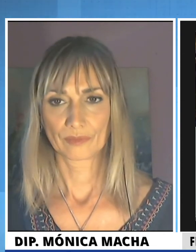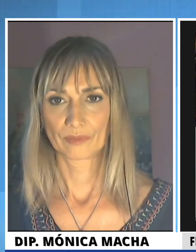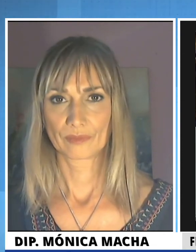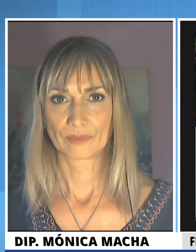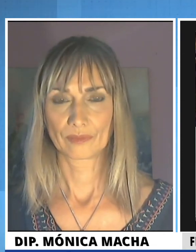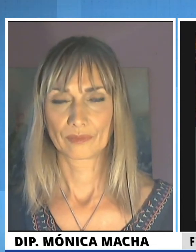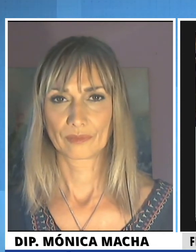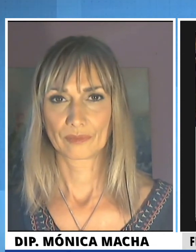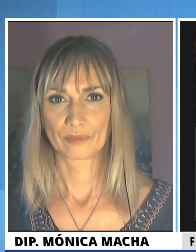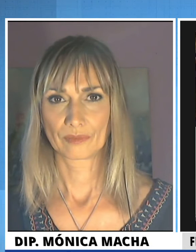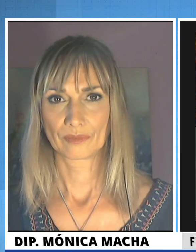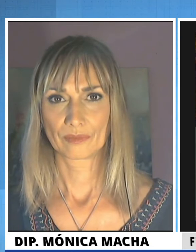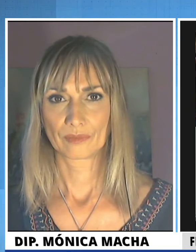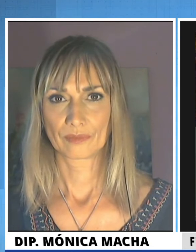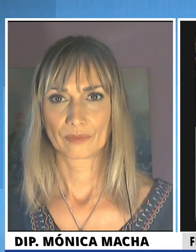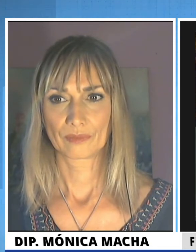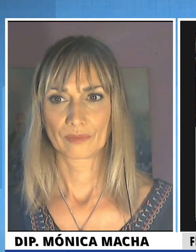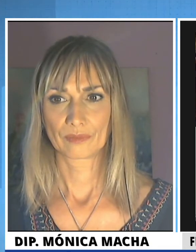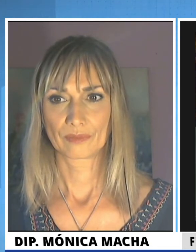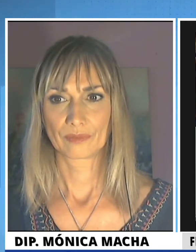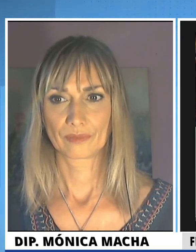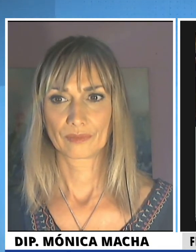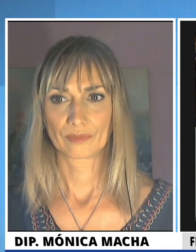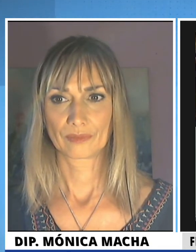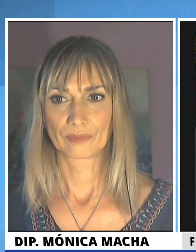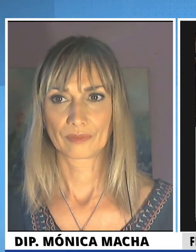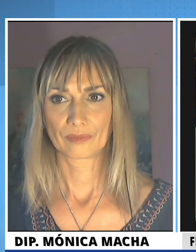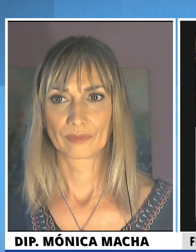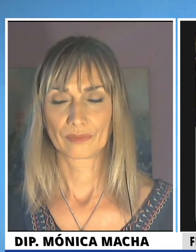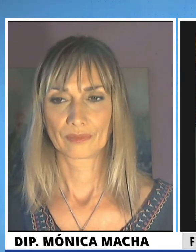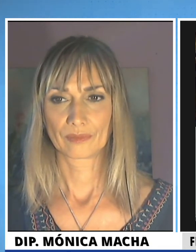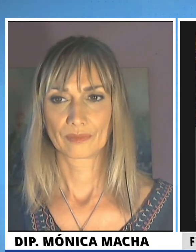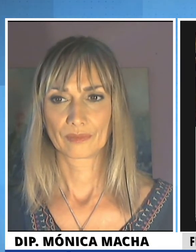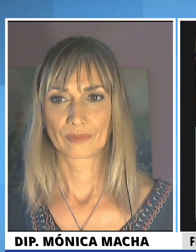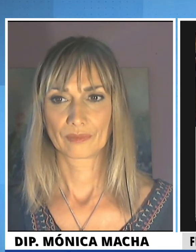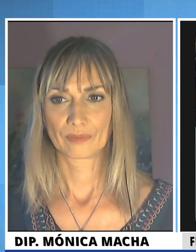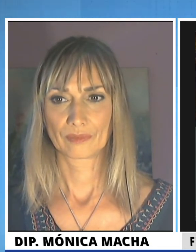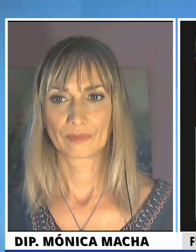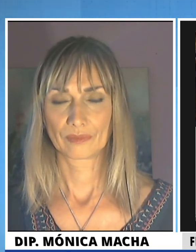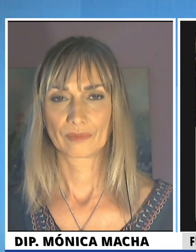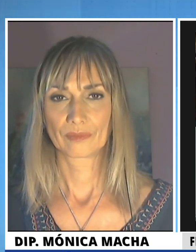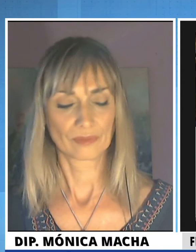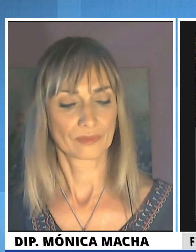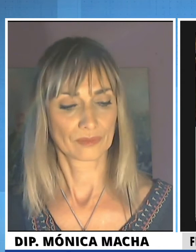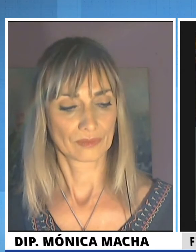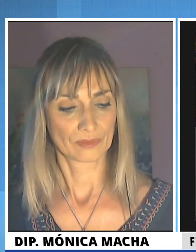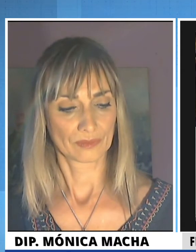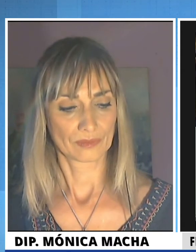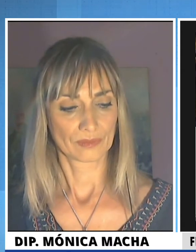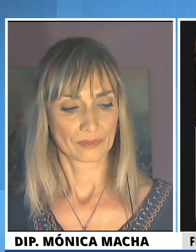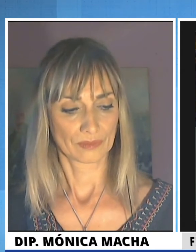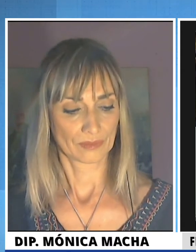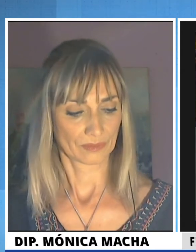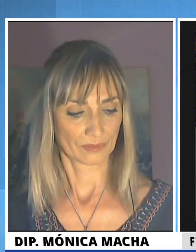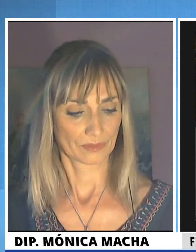culturales, simbólicos. ¿Qué se espera? Que si alguien comete una situación, un delito, bueno, entonces tiene que ir